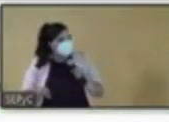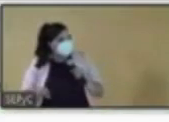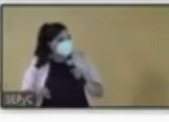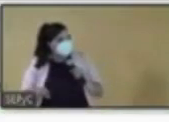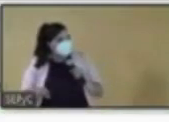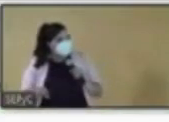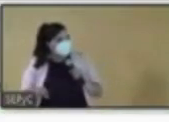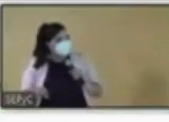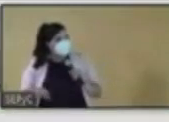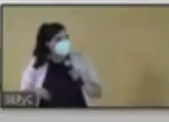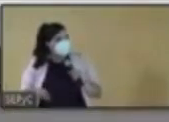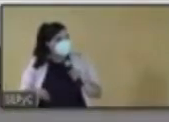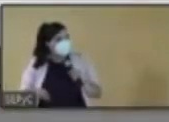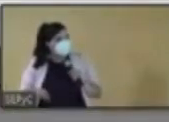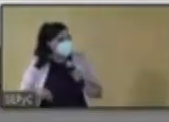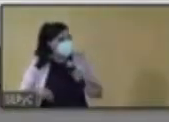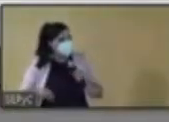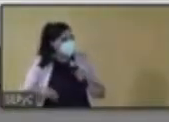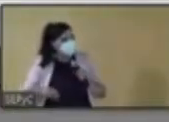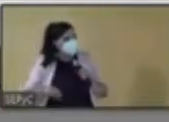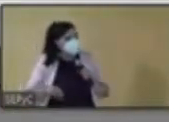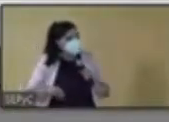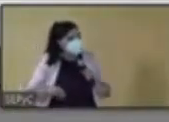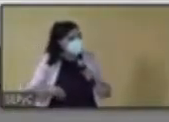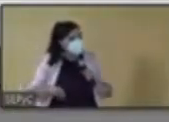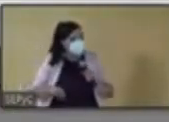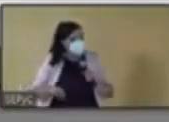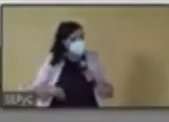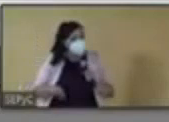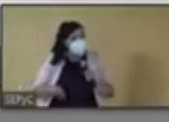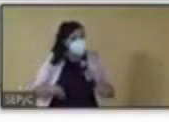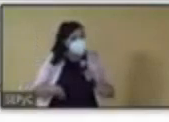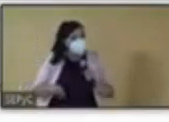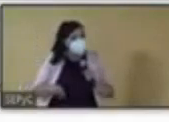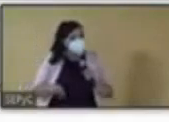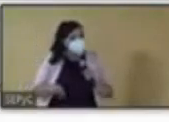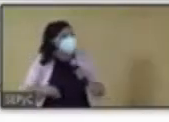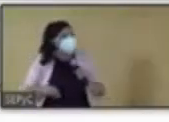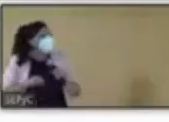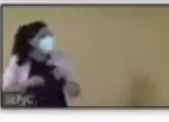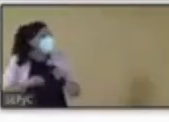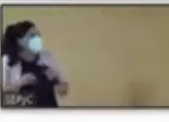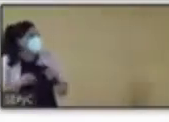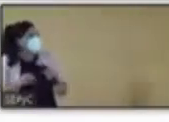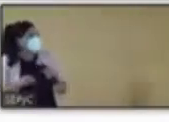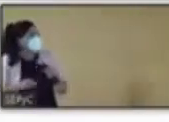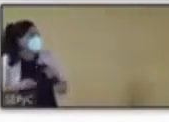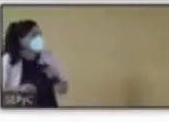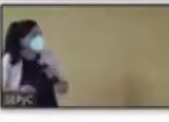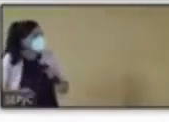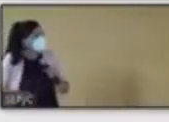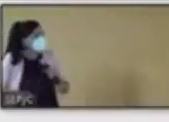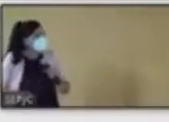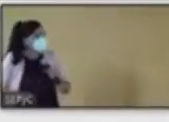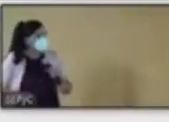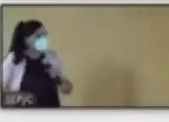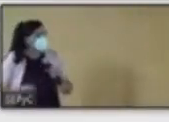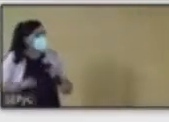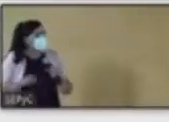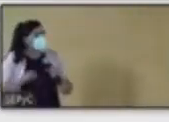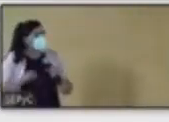a guardar la información. Y hasta aquí podemos observar como completados todos los módulos